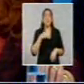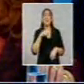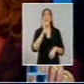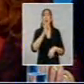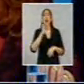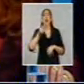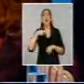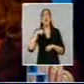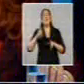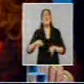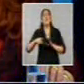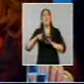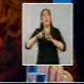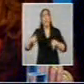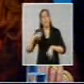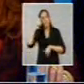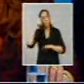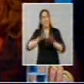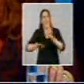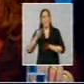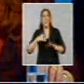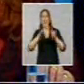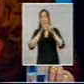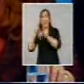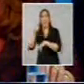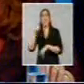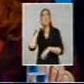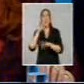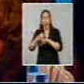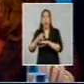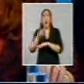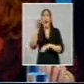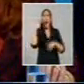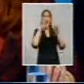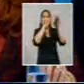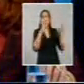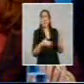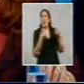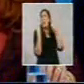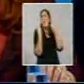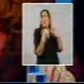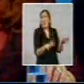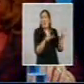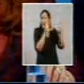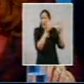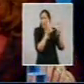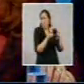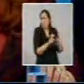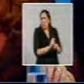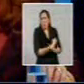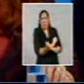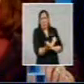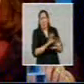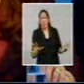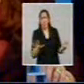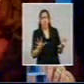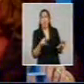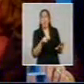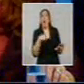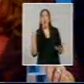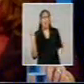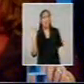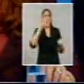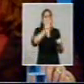ver la calidad, cómo estaban abandonadas, eran ruinas. Invertimos en